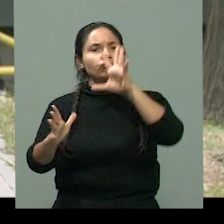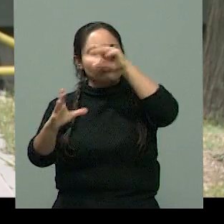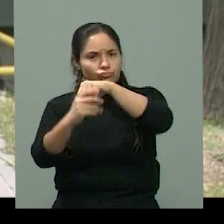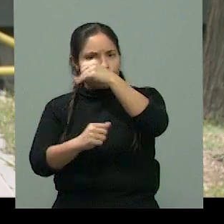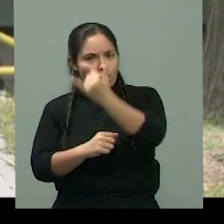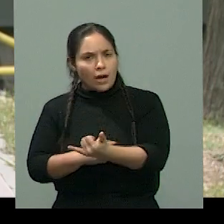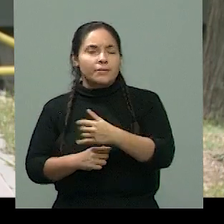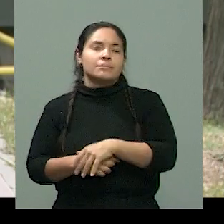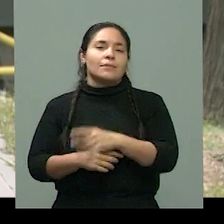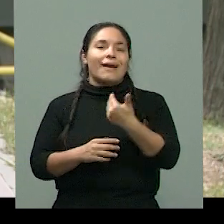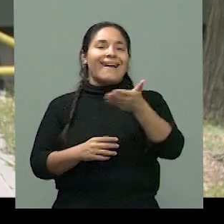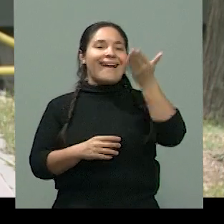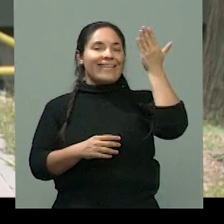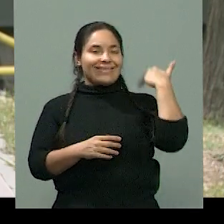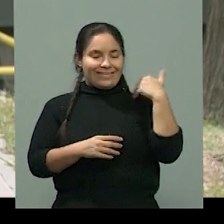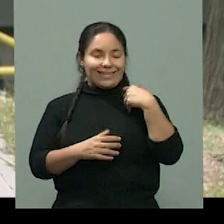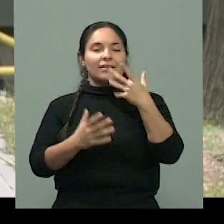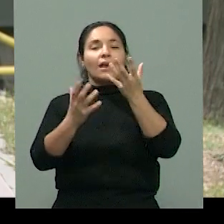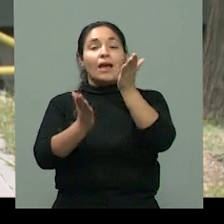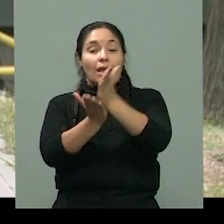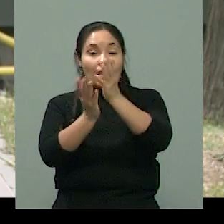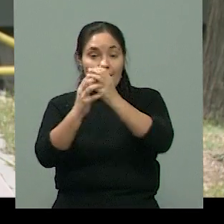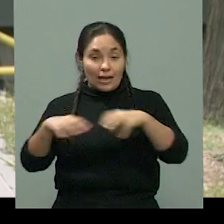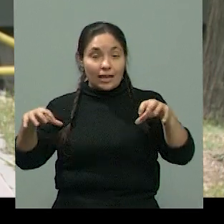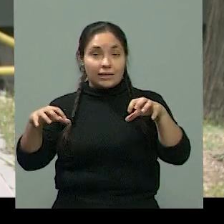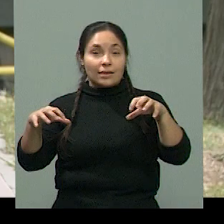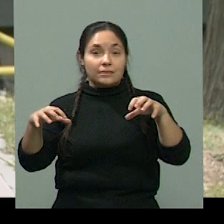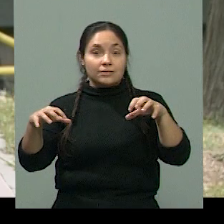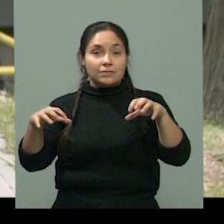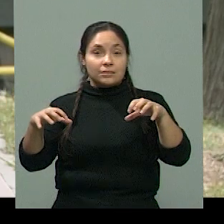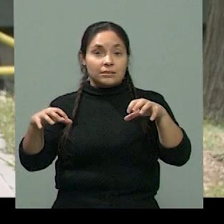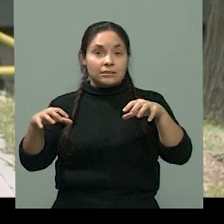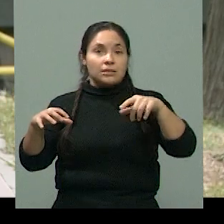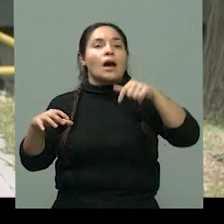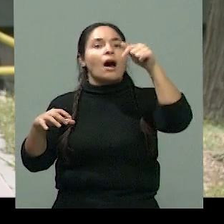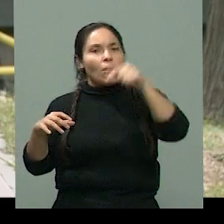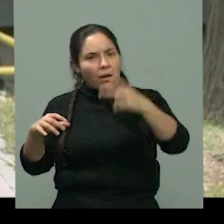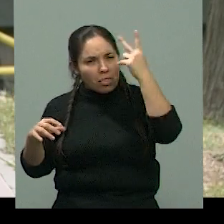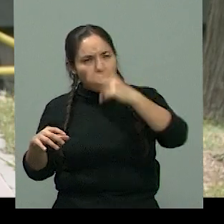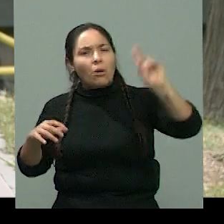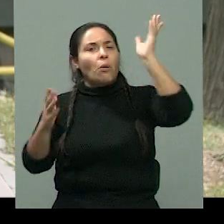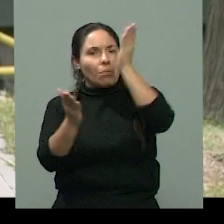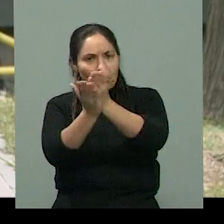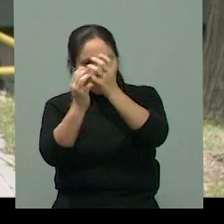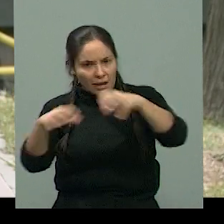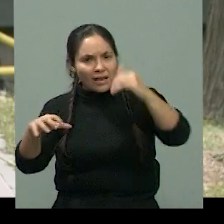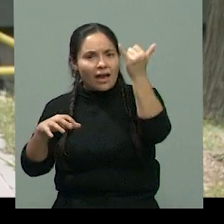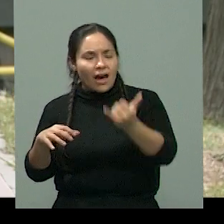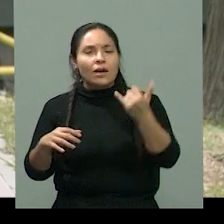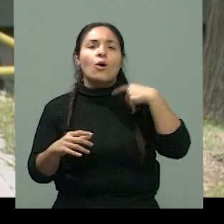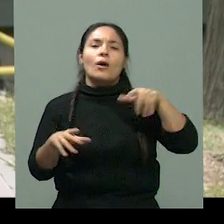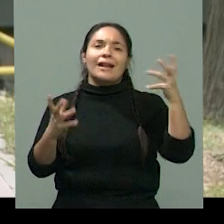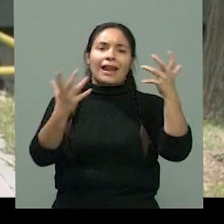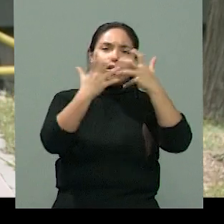antes, la grieta, ¿en qué época? También dijo, en esta época también estuvo muy, muy marcada. ¿Se lo relaciona con momentos del peronismo o